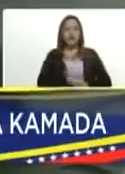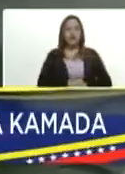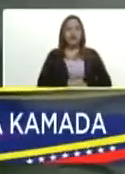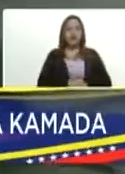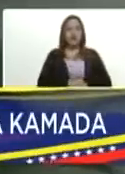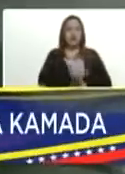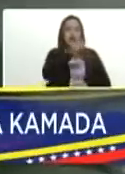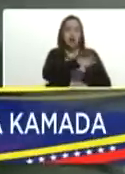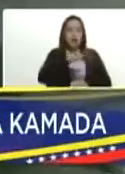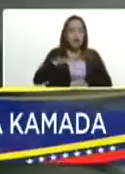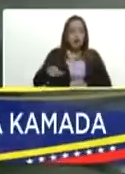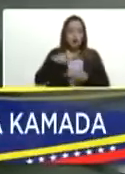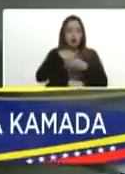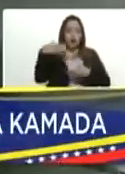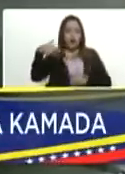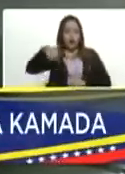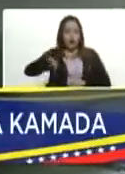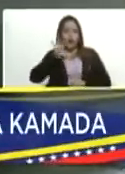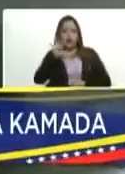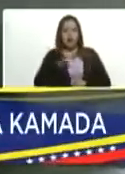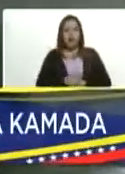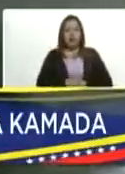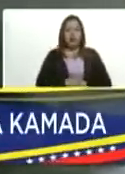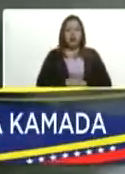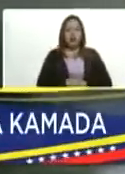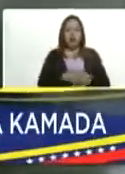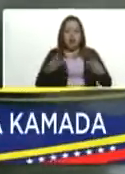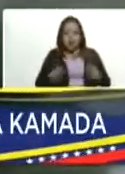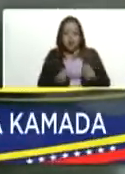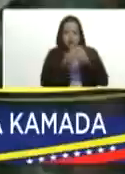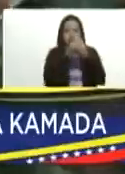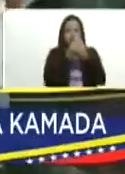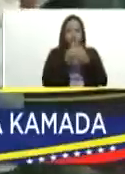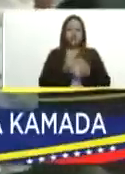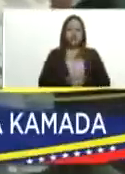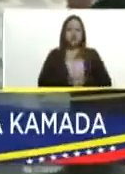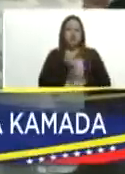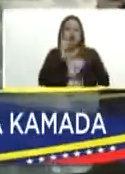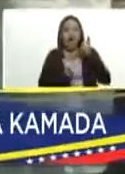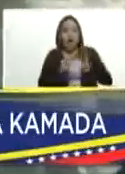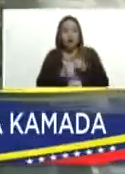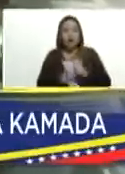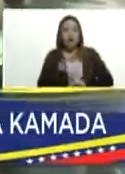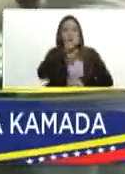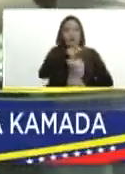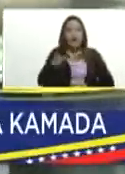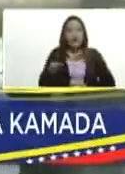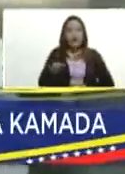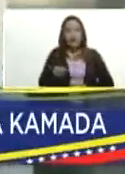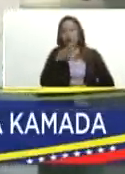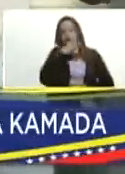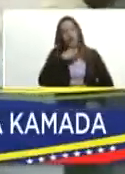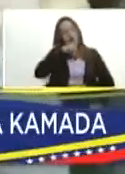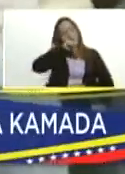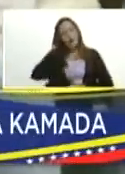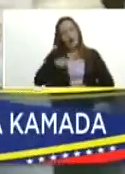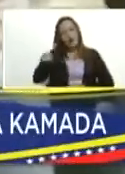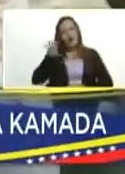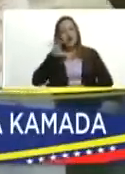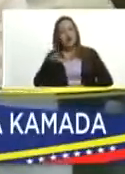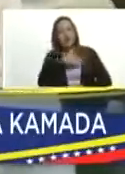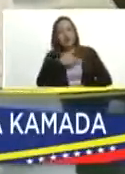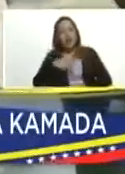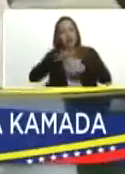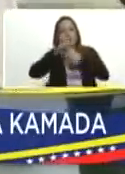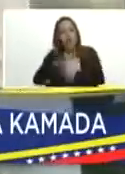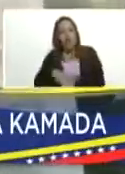las personas fuera de este país, acompañadas con algunos apátridas de este país que intentaron poner de rodillas a